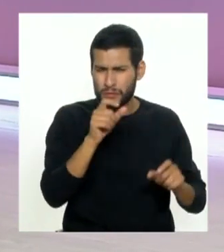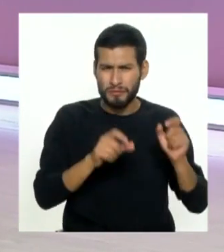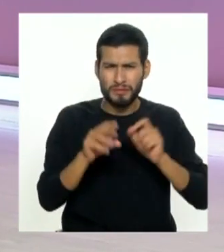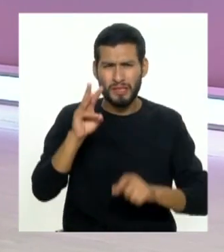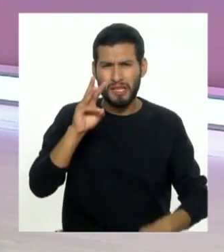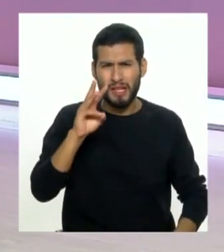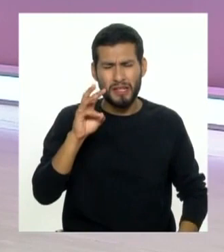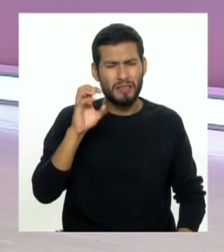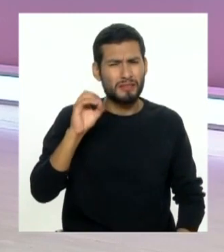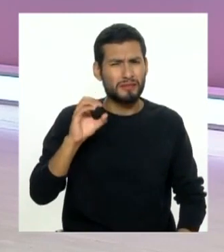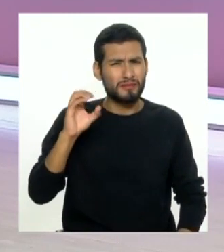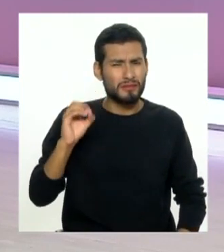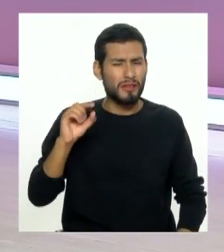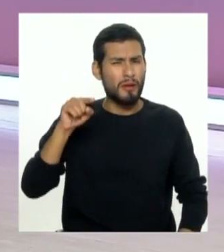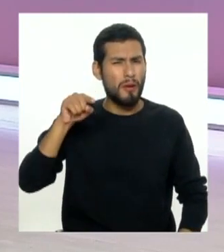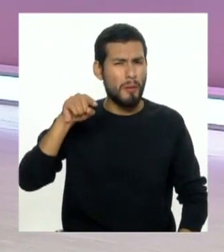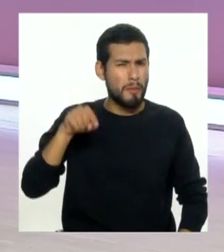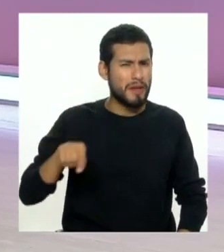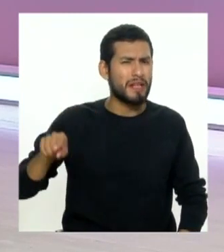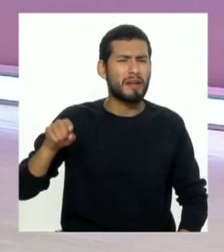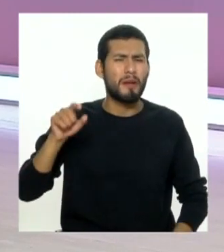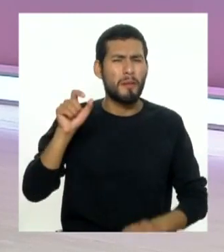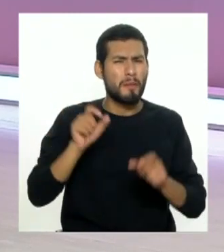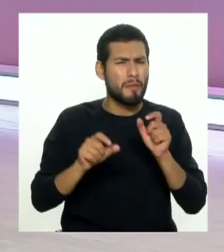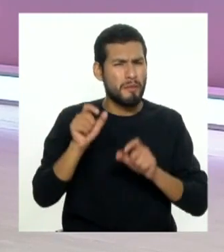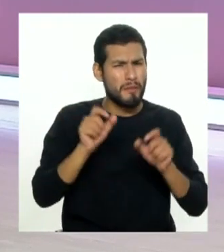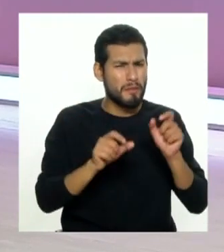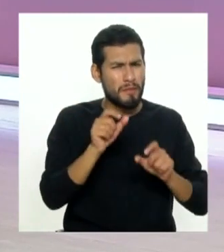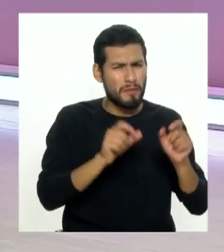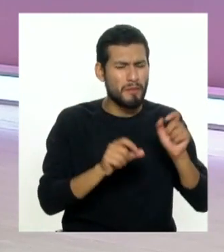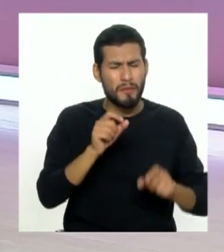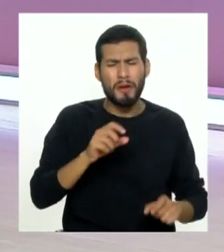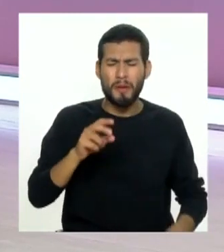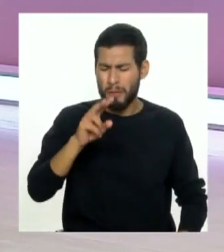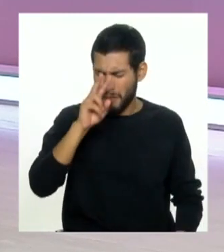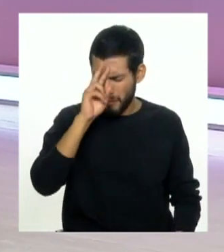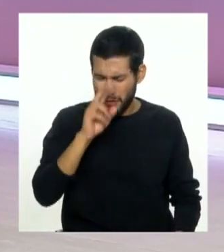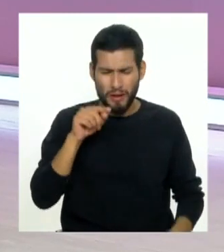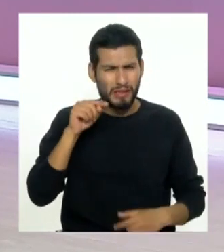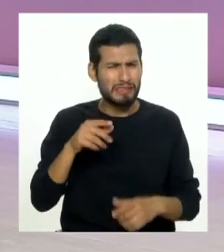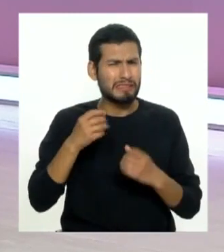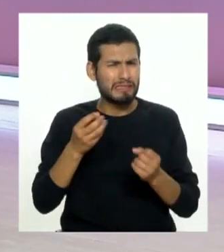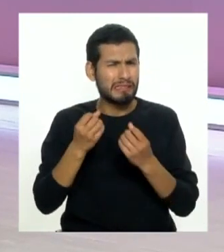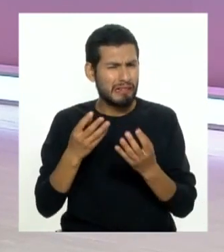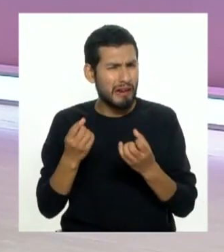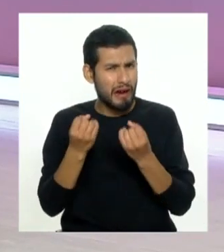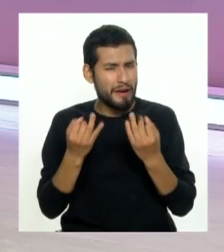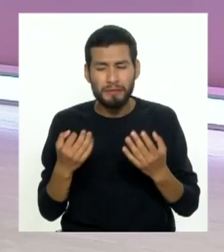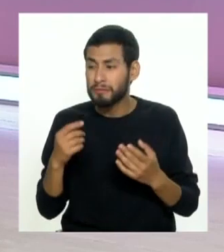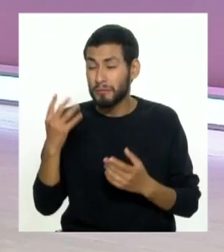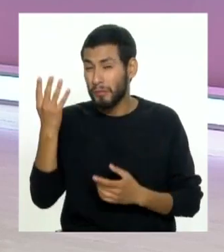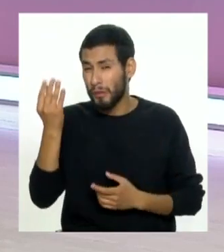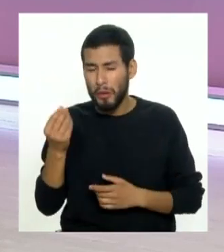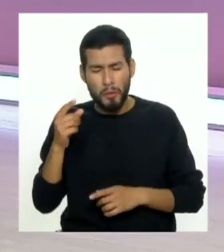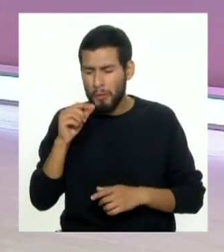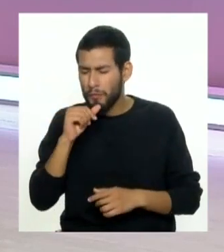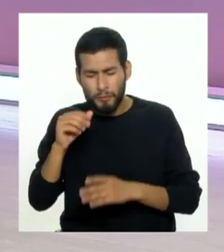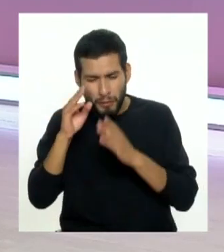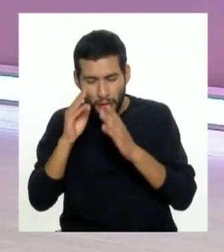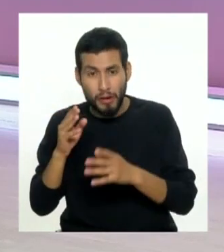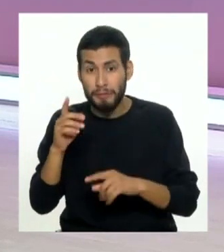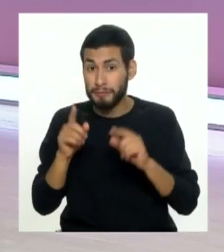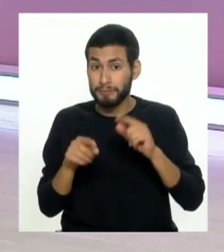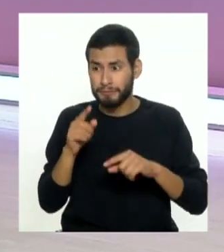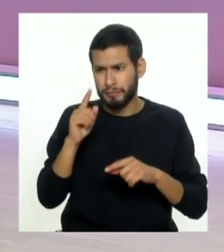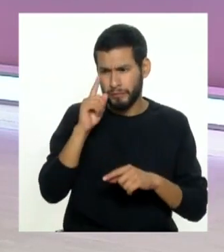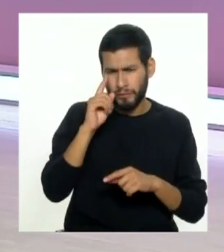600.000 peruanos podría tener epilepsia, pero desafortunadamente muy pocos son tratados y atendidos, y esto genera estigmas. Hay